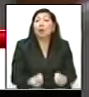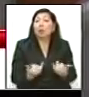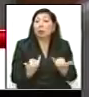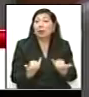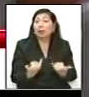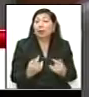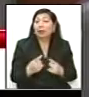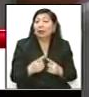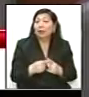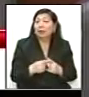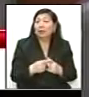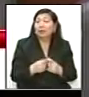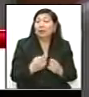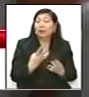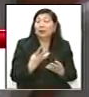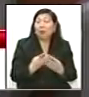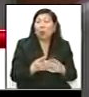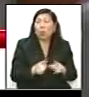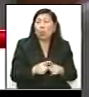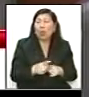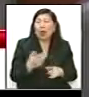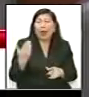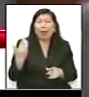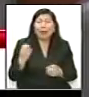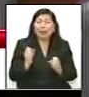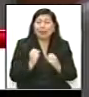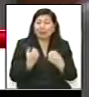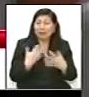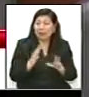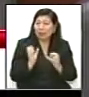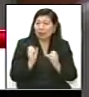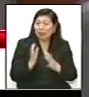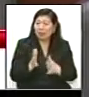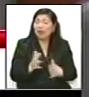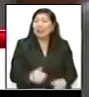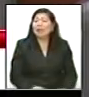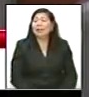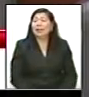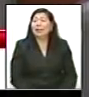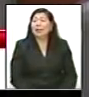un tribunal de la Santa Inquisición, ya han condenado antes que se vote.